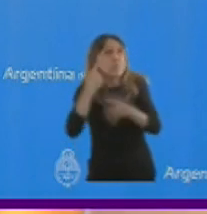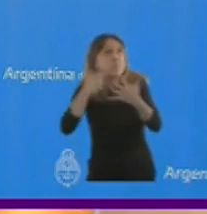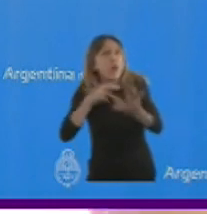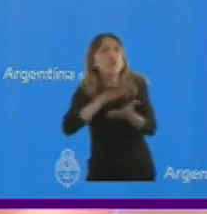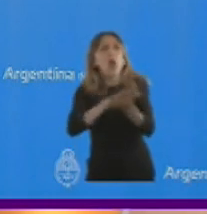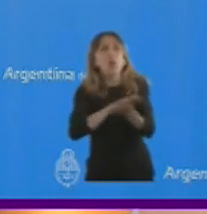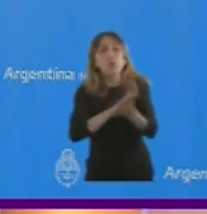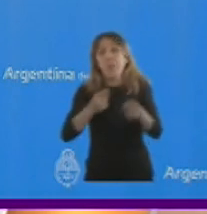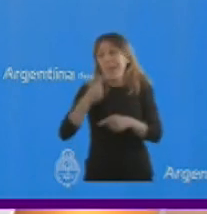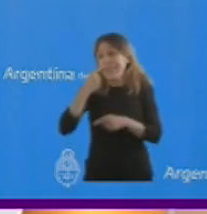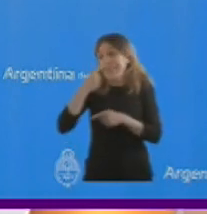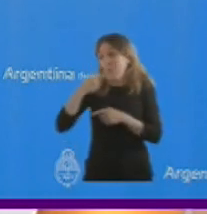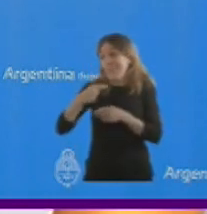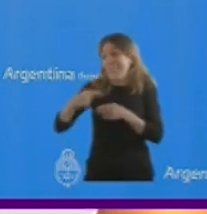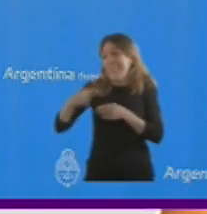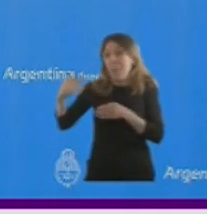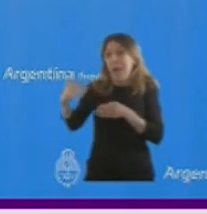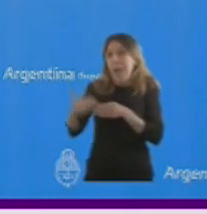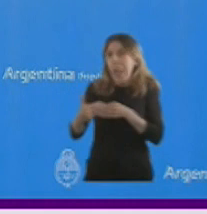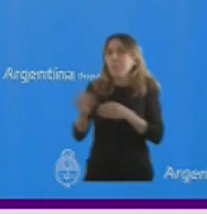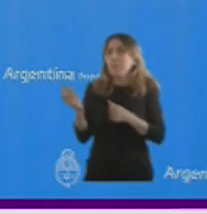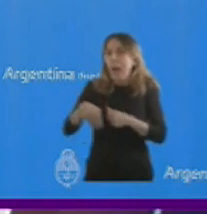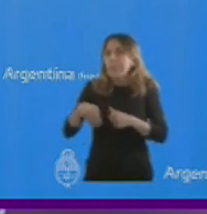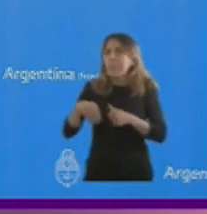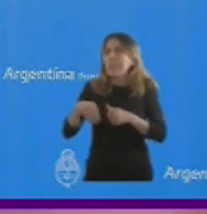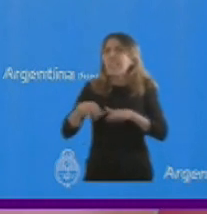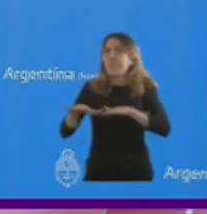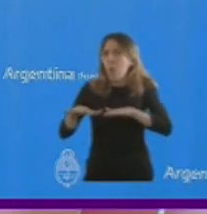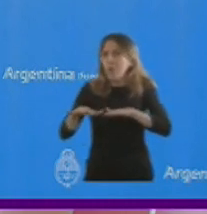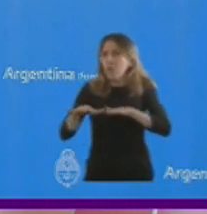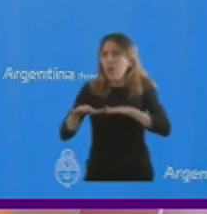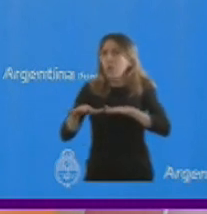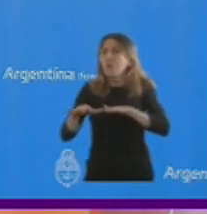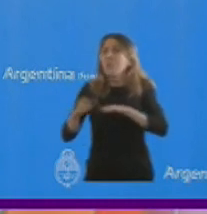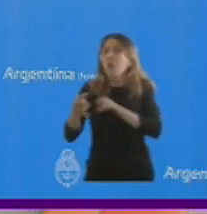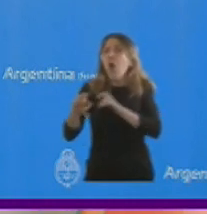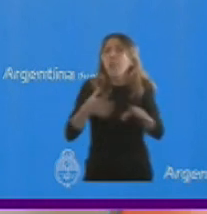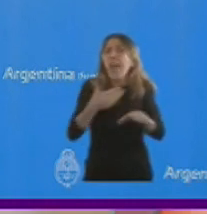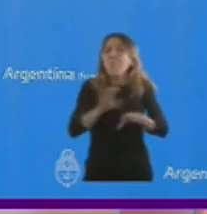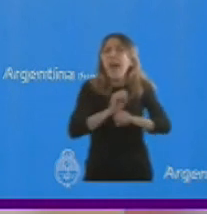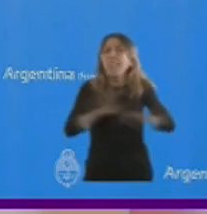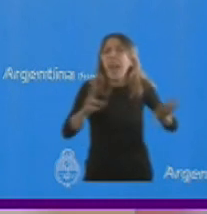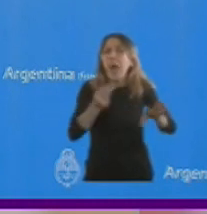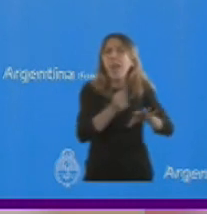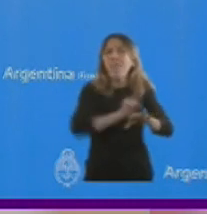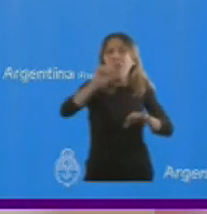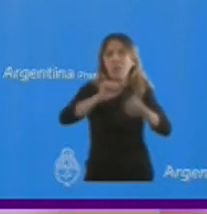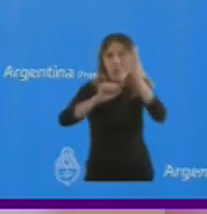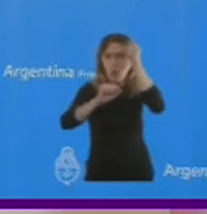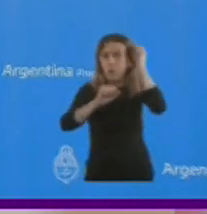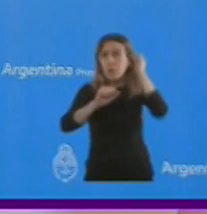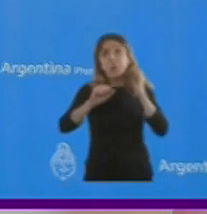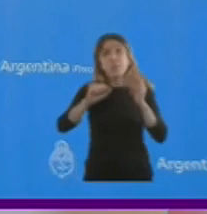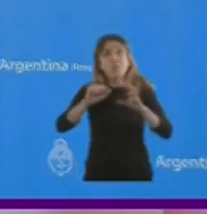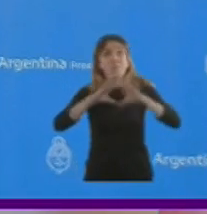una anomalía porque está presidido el poder por alguien que no tiene el poder de forma genuina que